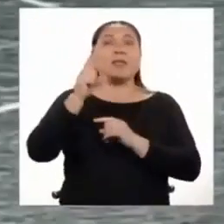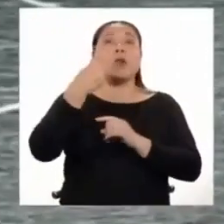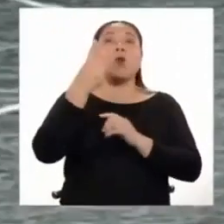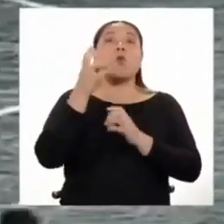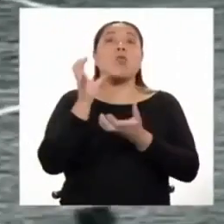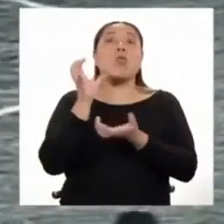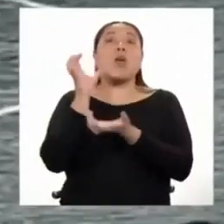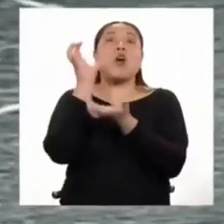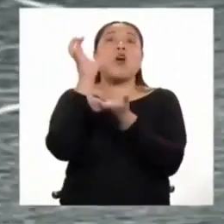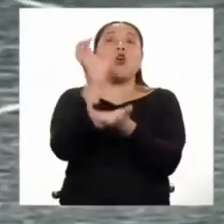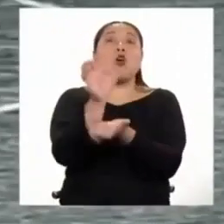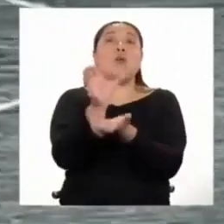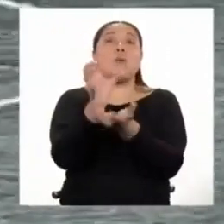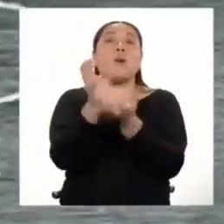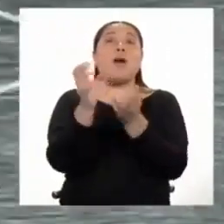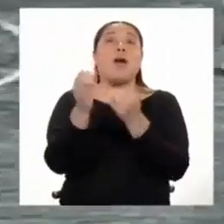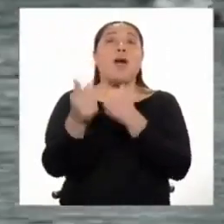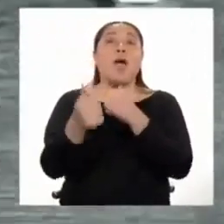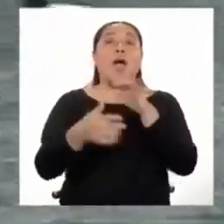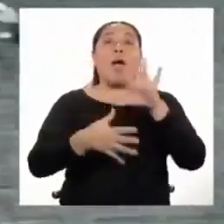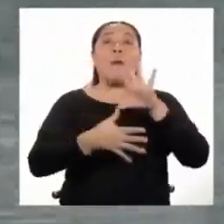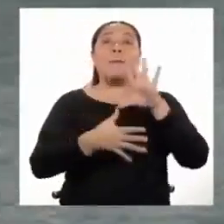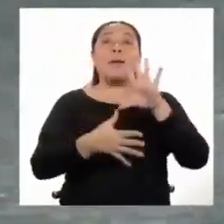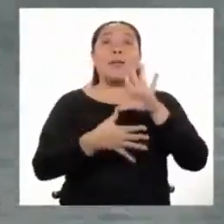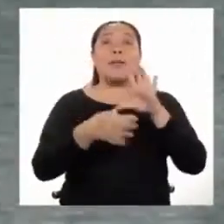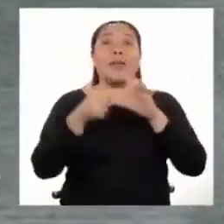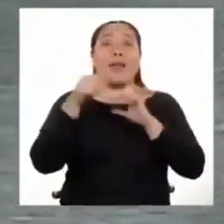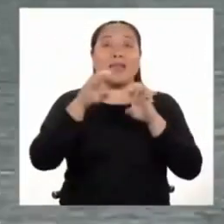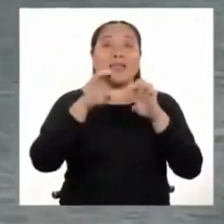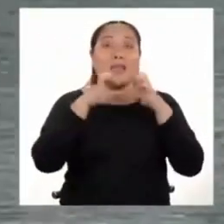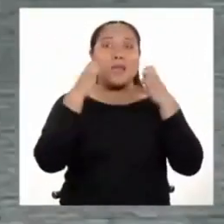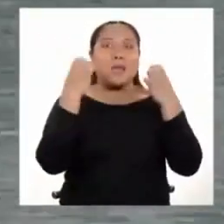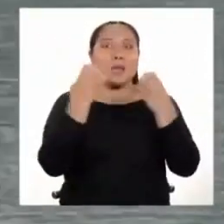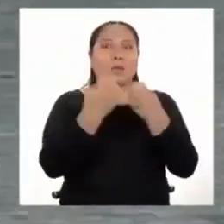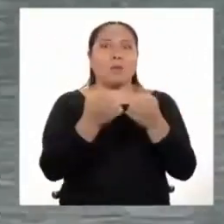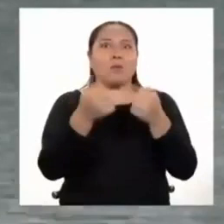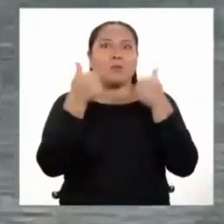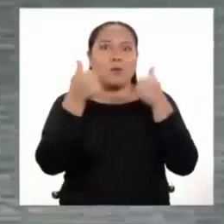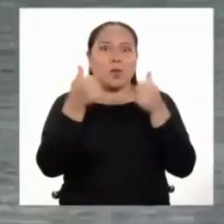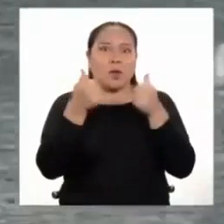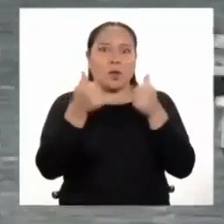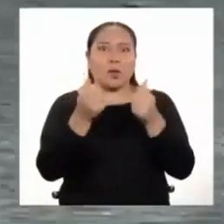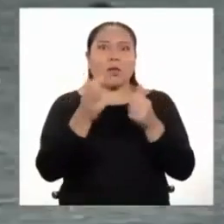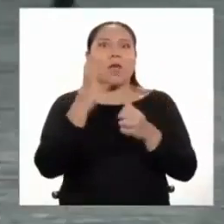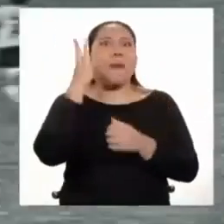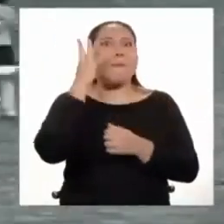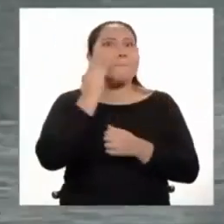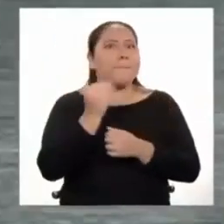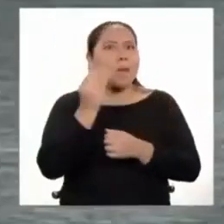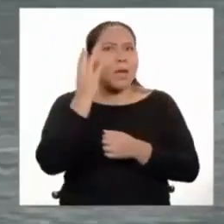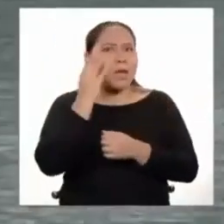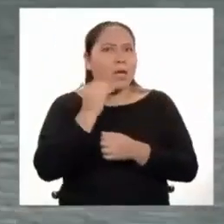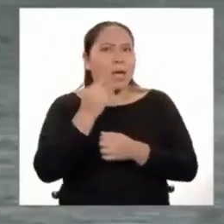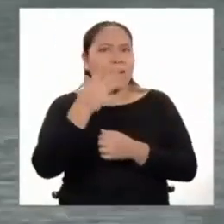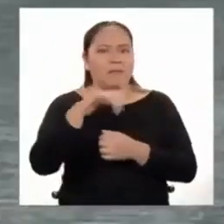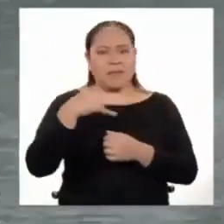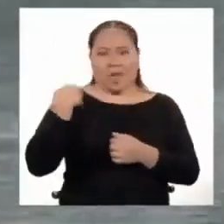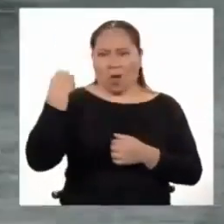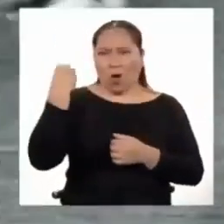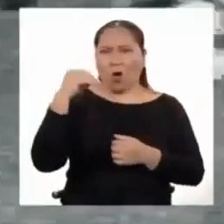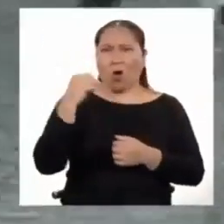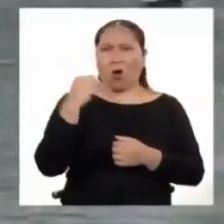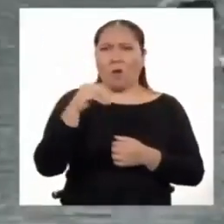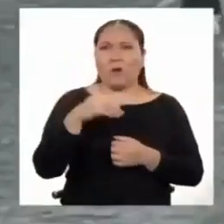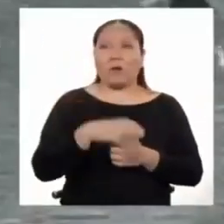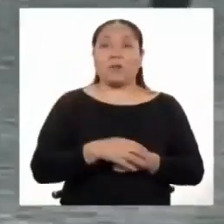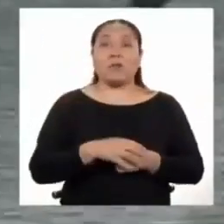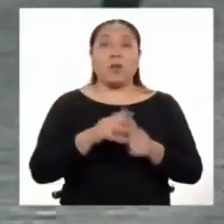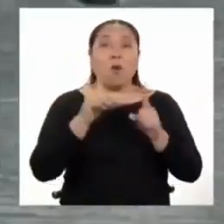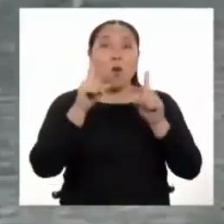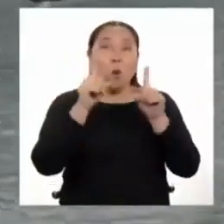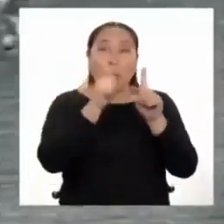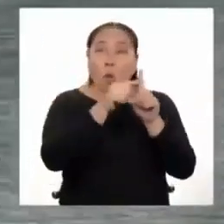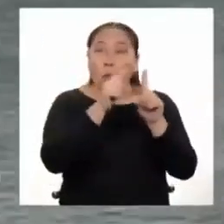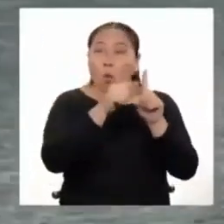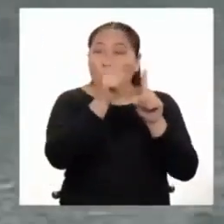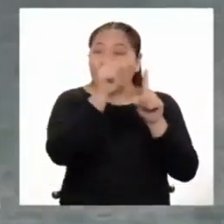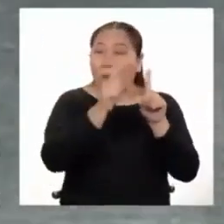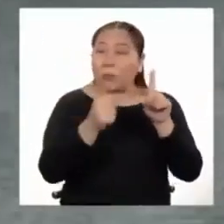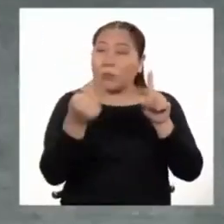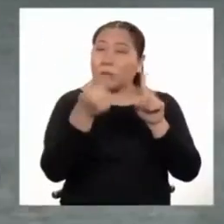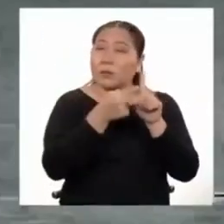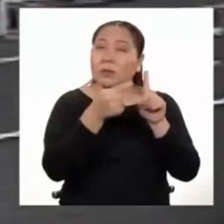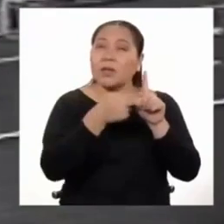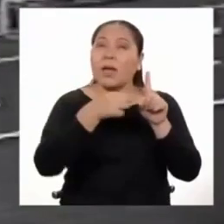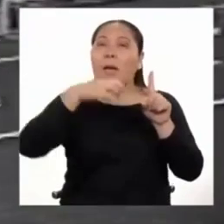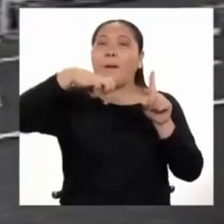América. Ese equipo era una estupenda amalgama de experiencia y juventud. Uno de esos jóvenes